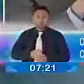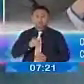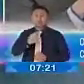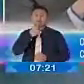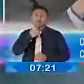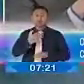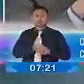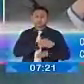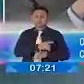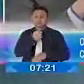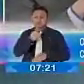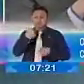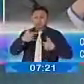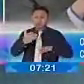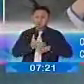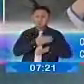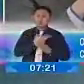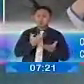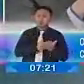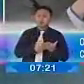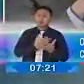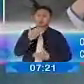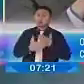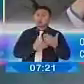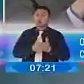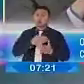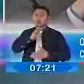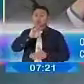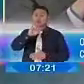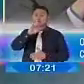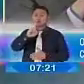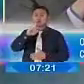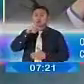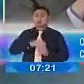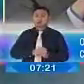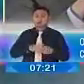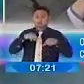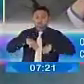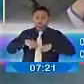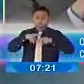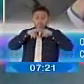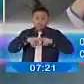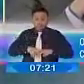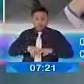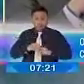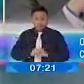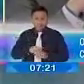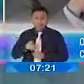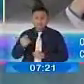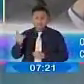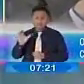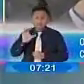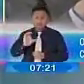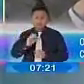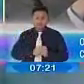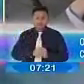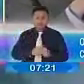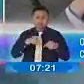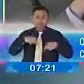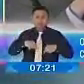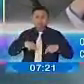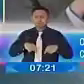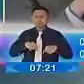mencionaba, mantuvimos una reunión también posterior con BitInvest para hacer el seguimiento de esas inversiones. Han aterrizado ya